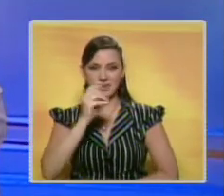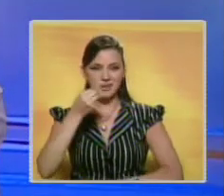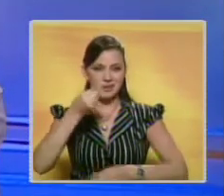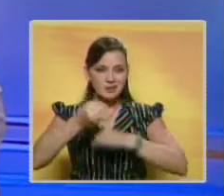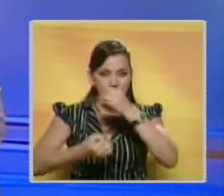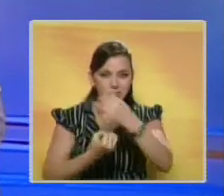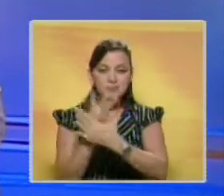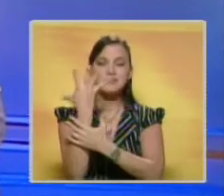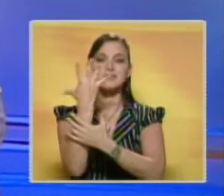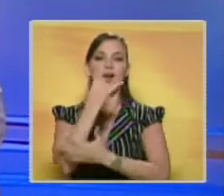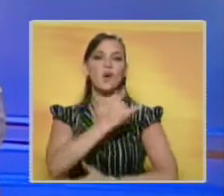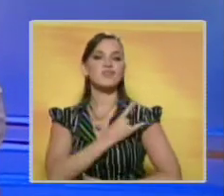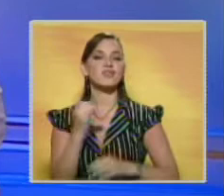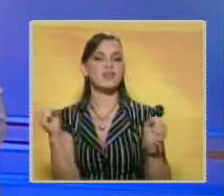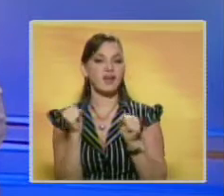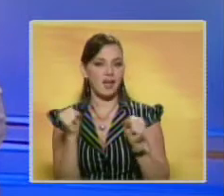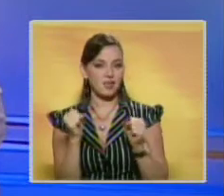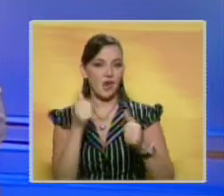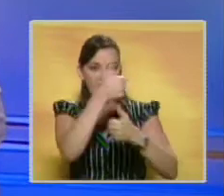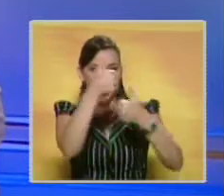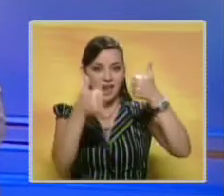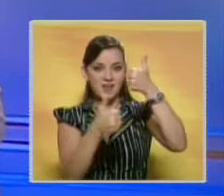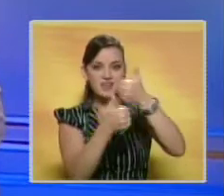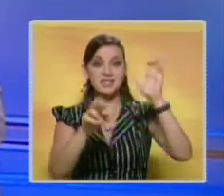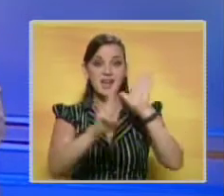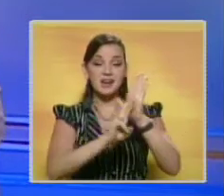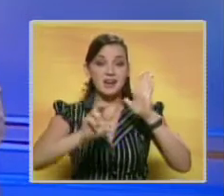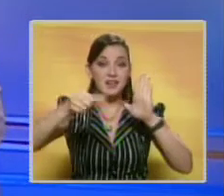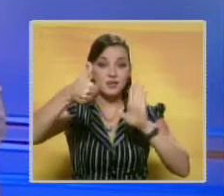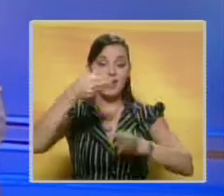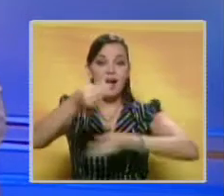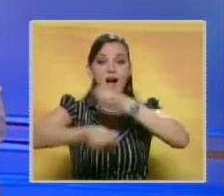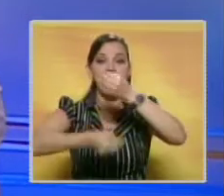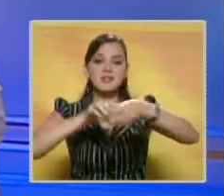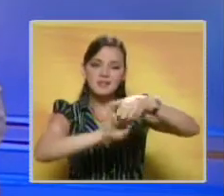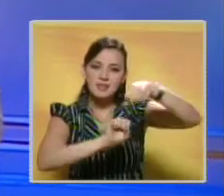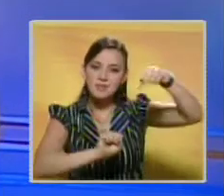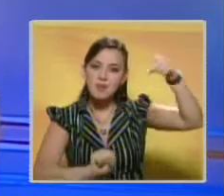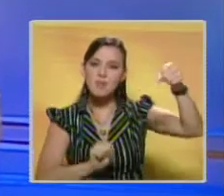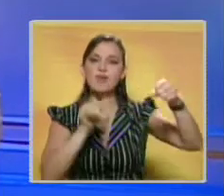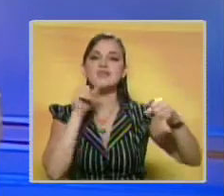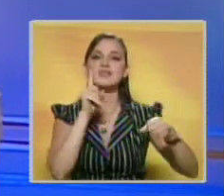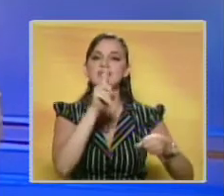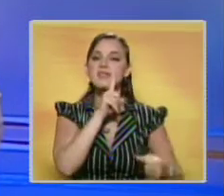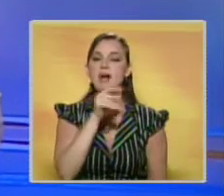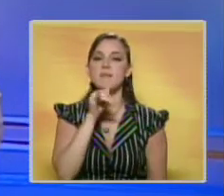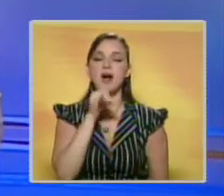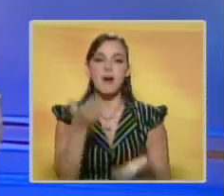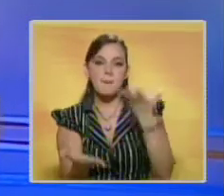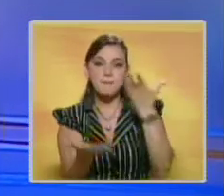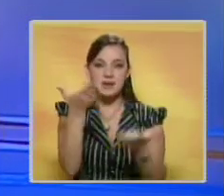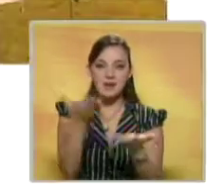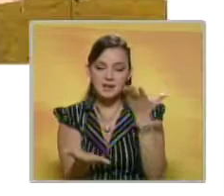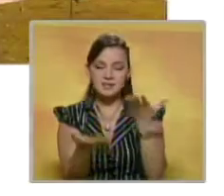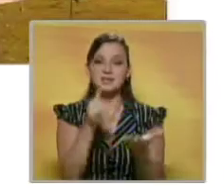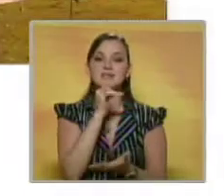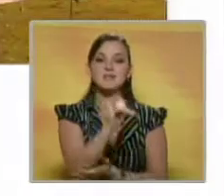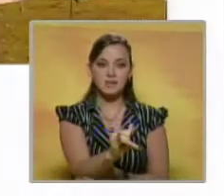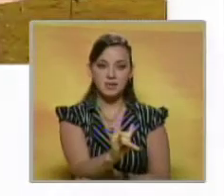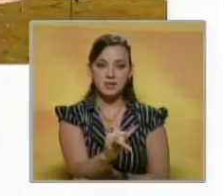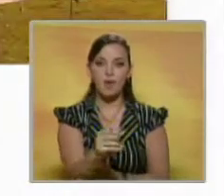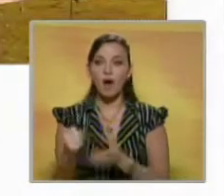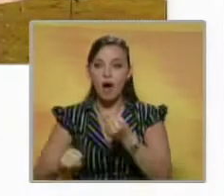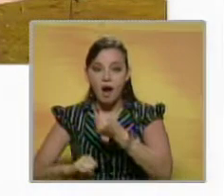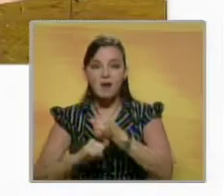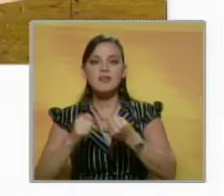de la Universidad de los Andes, el Vicerrectorado Académico realiza el diplomado Balance y Equilibrio Informativo con el apoyo de Venevisión. El lapso